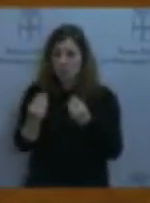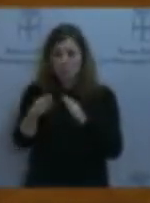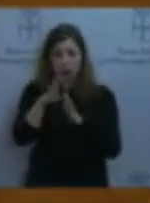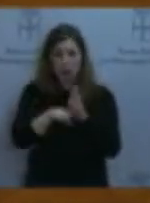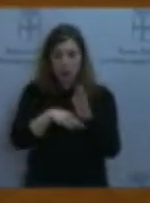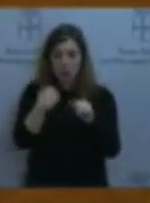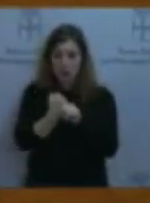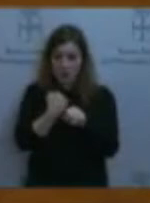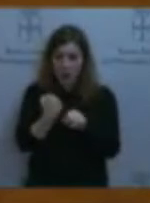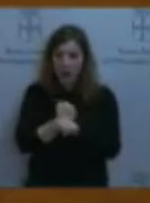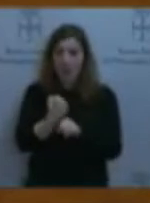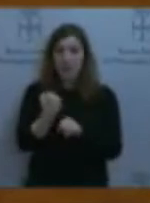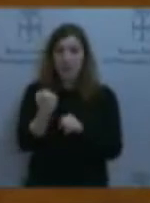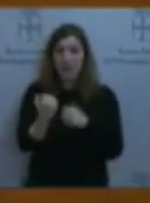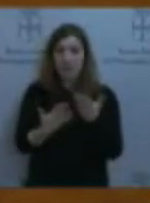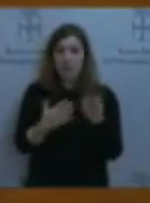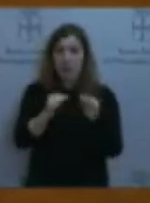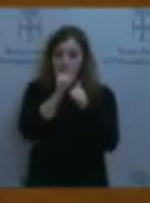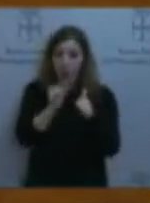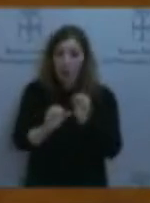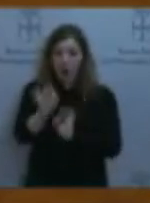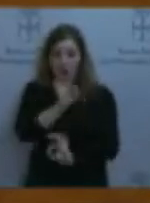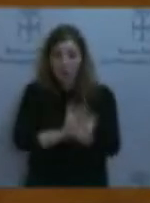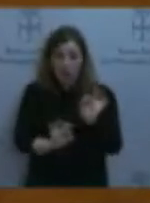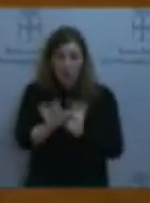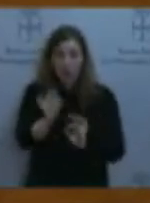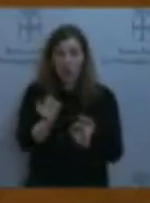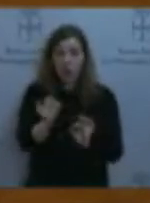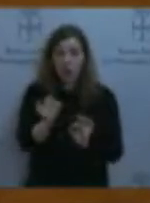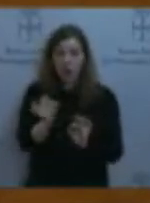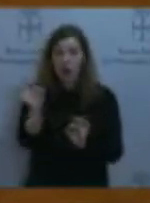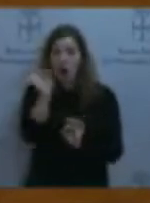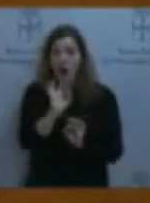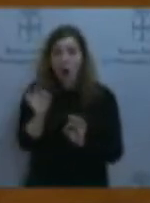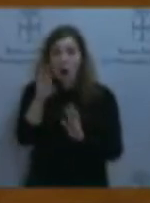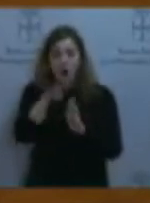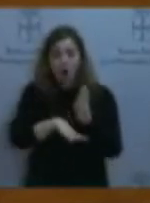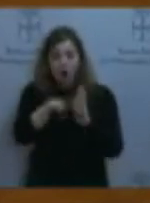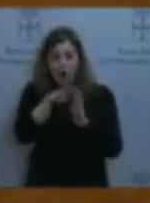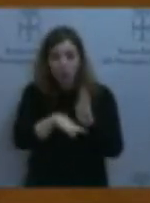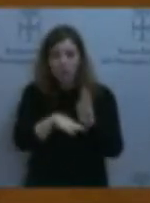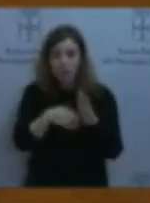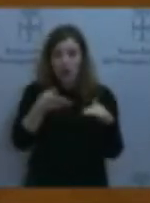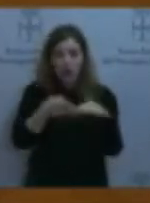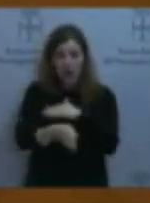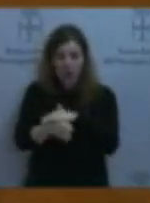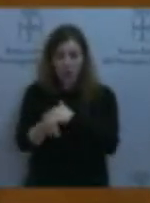modelo organizativo o de condiciones para acceso a los puestos de trabajo que